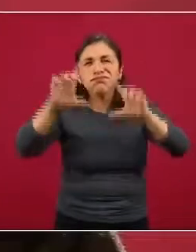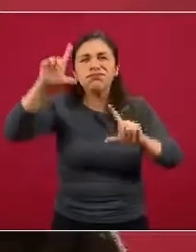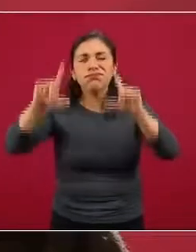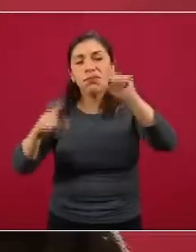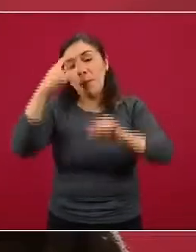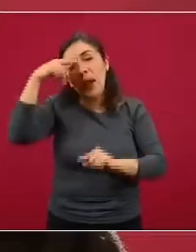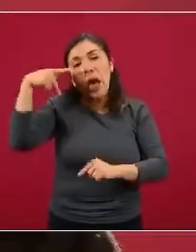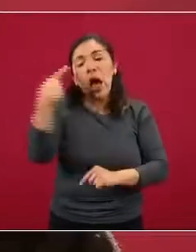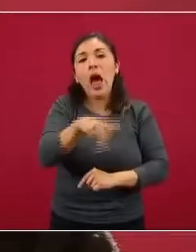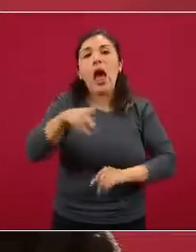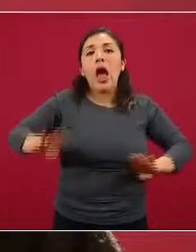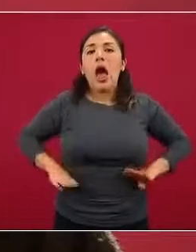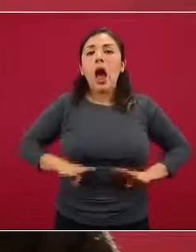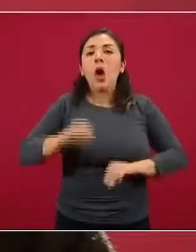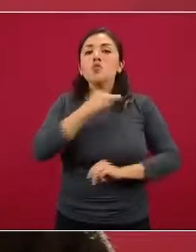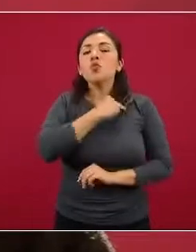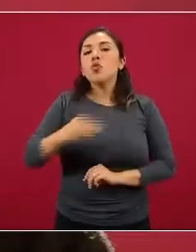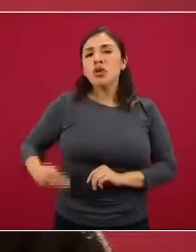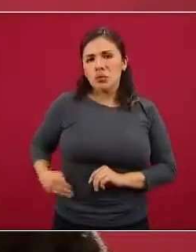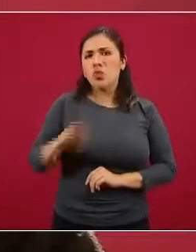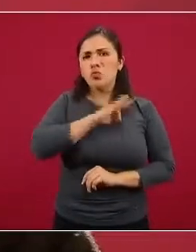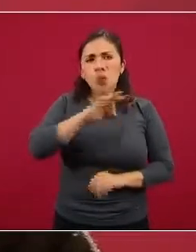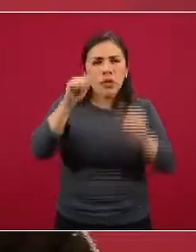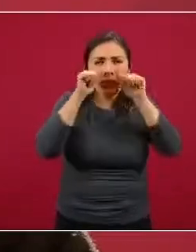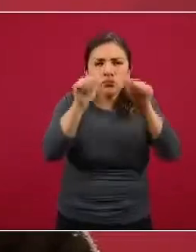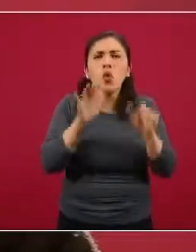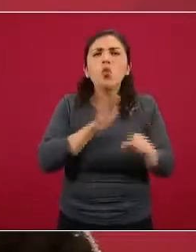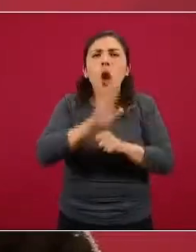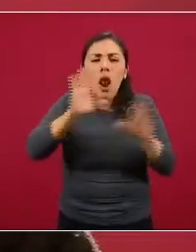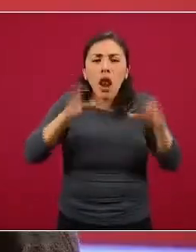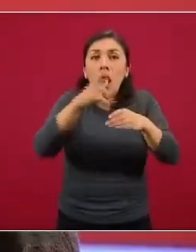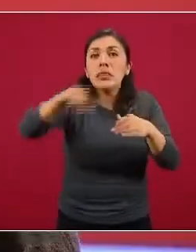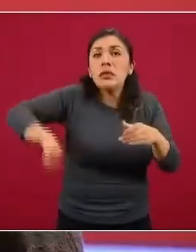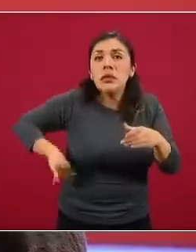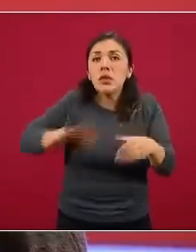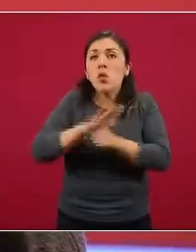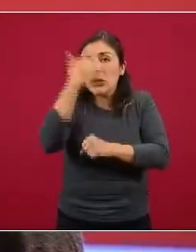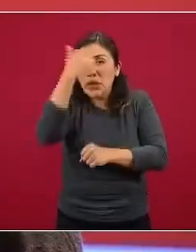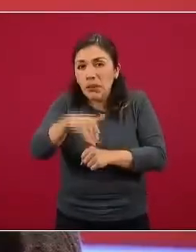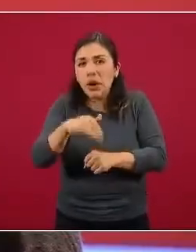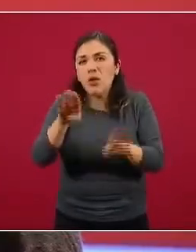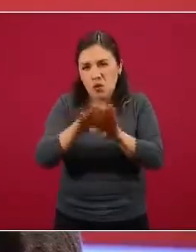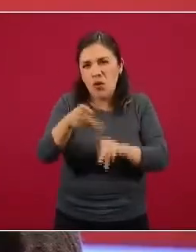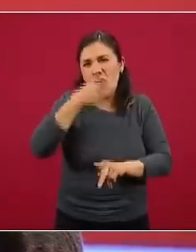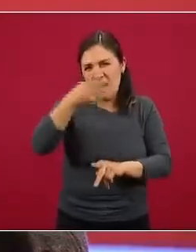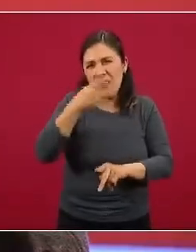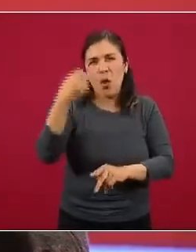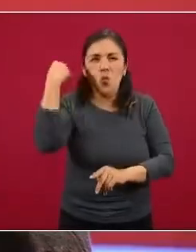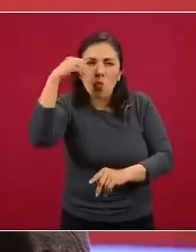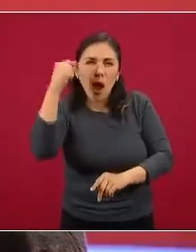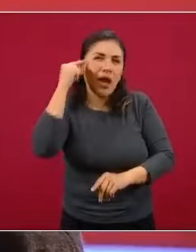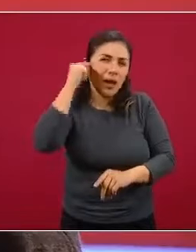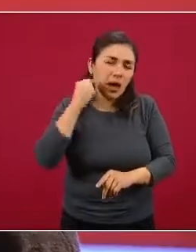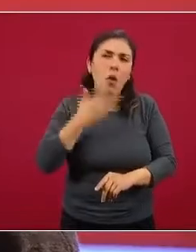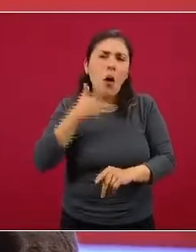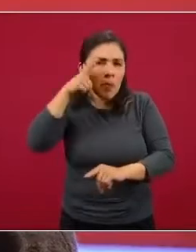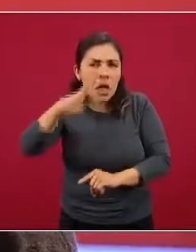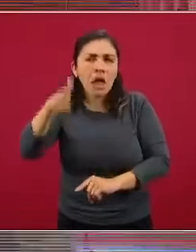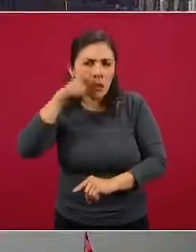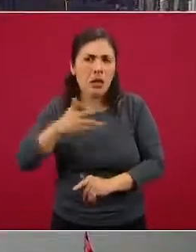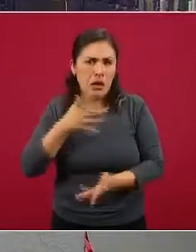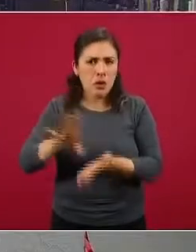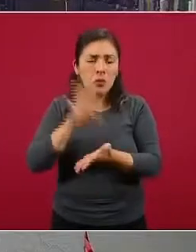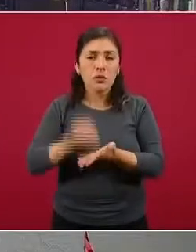nivel municipal. Entonces se puede focalizar a cualquier área del país de interés, en este caso las que menciona, y va a encontrar información